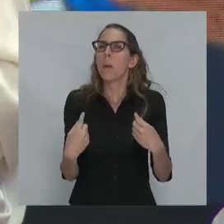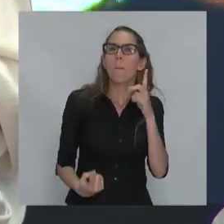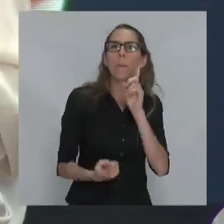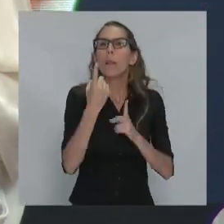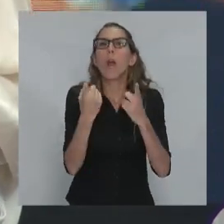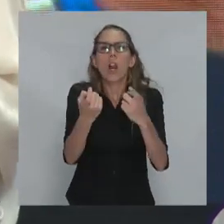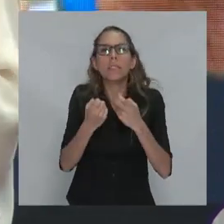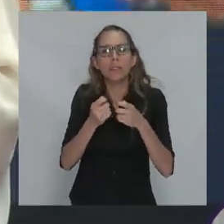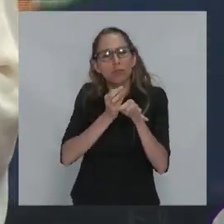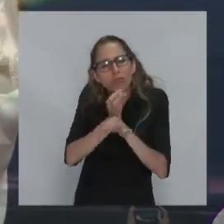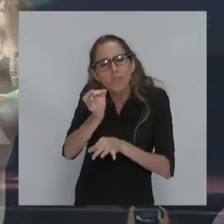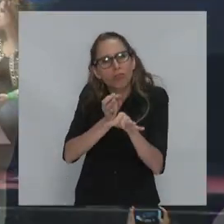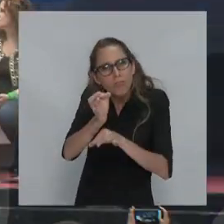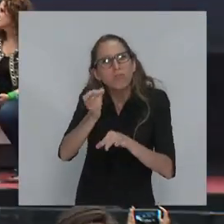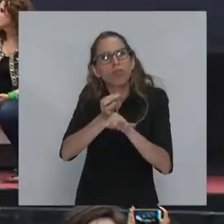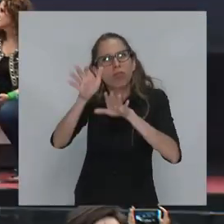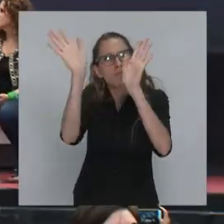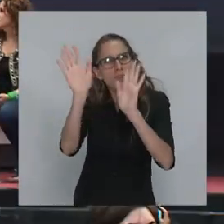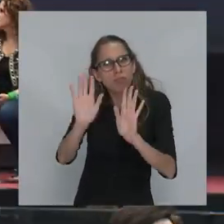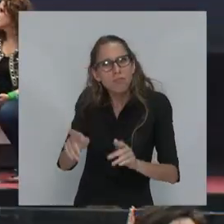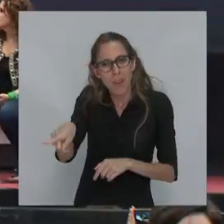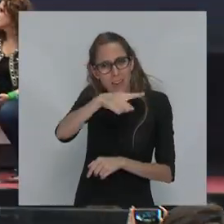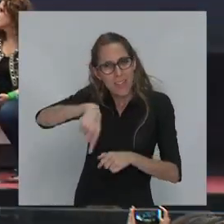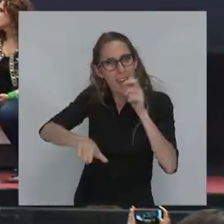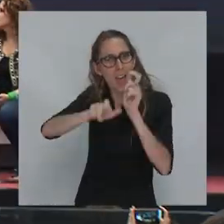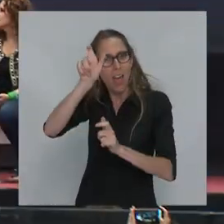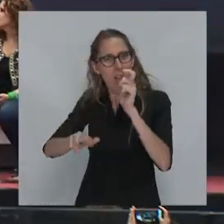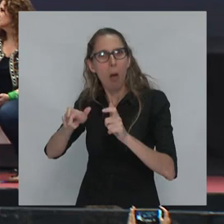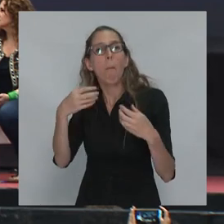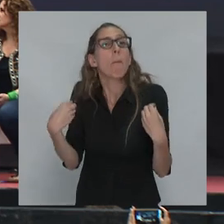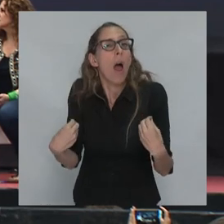formar, transmitir a esos individuos para vivir